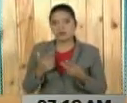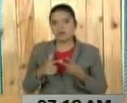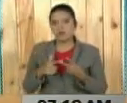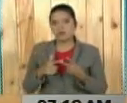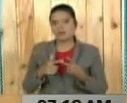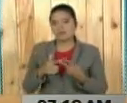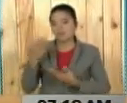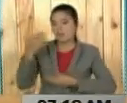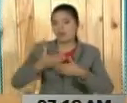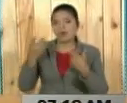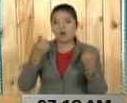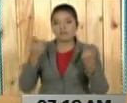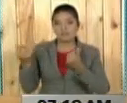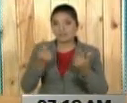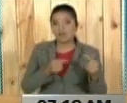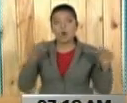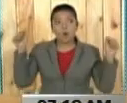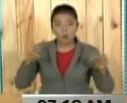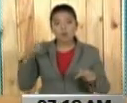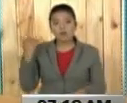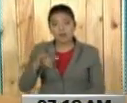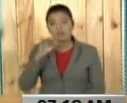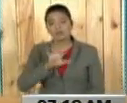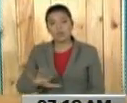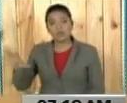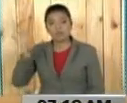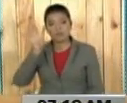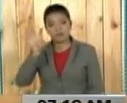del bloqueo financiero que hoy tiene nuestro país,